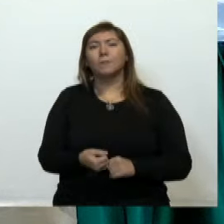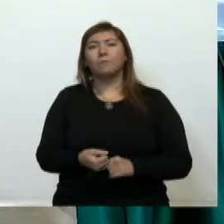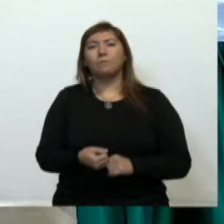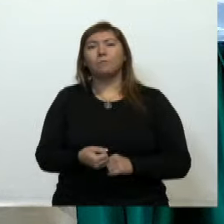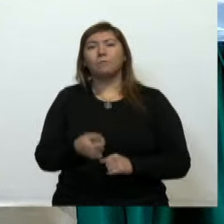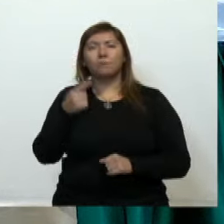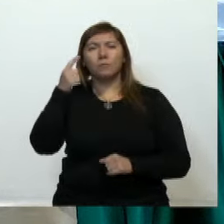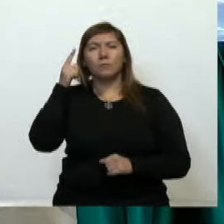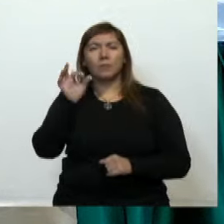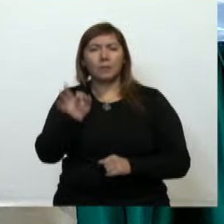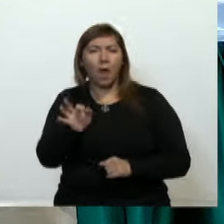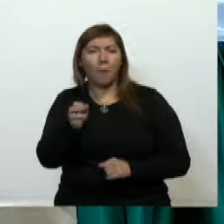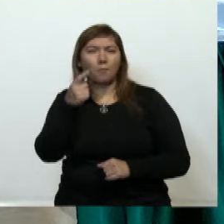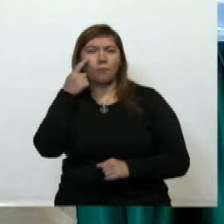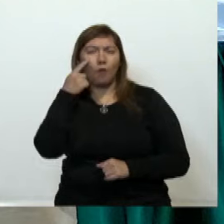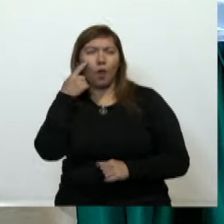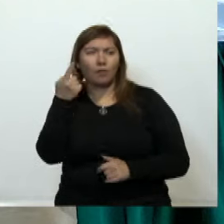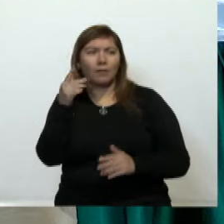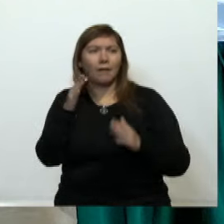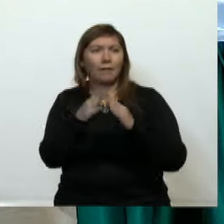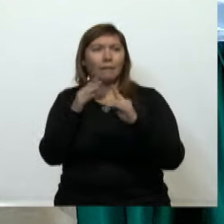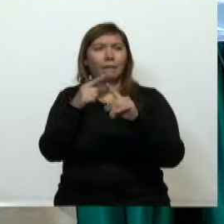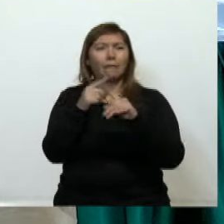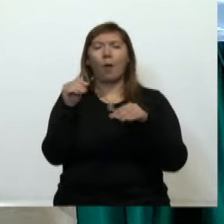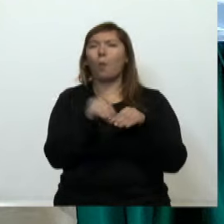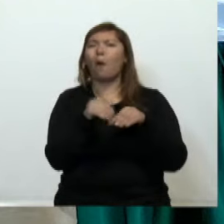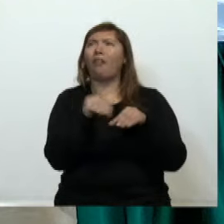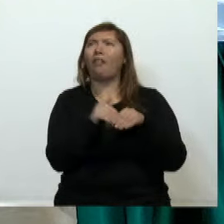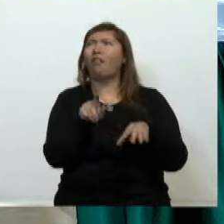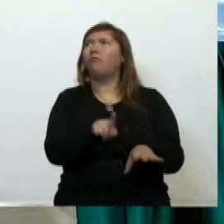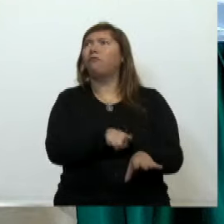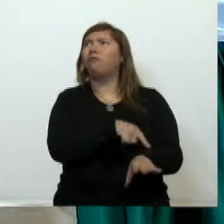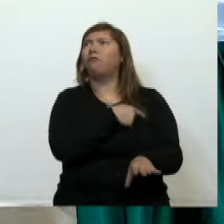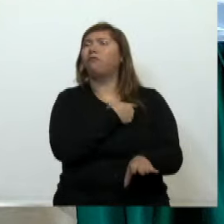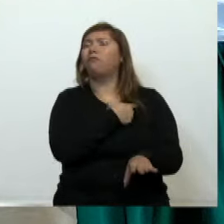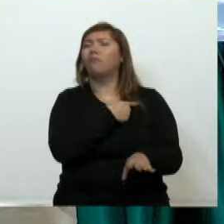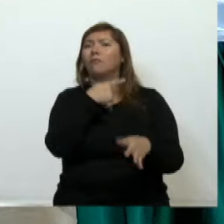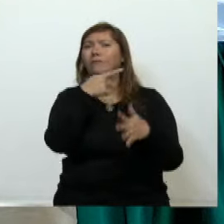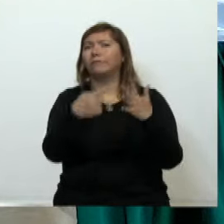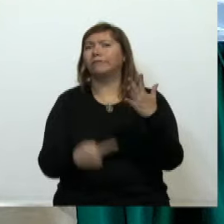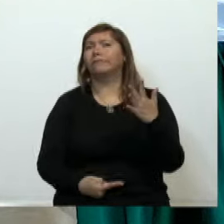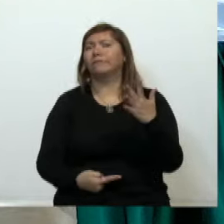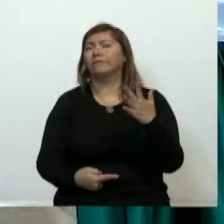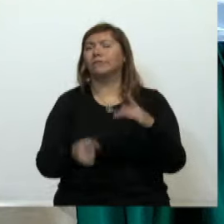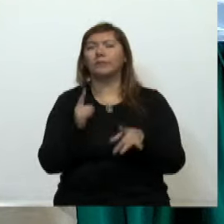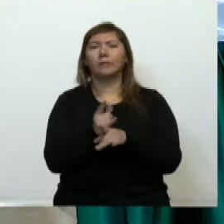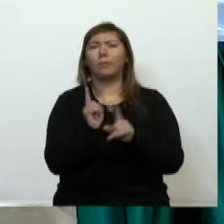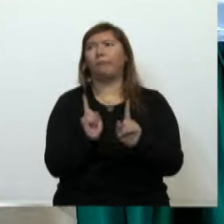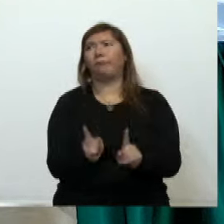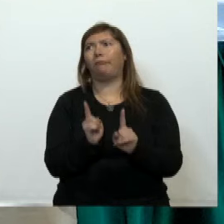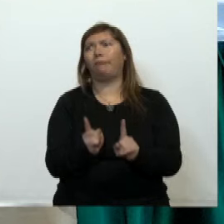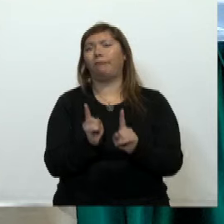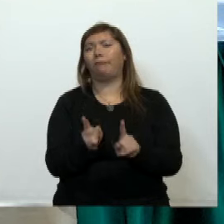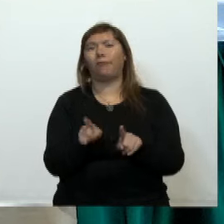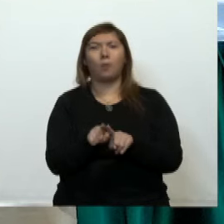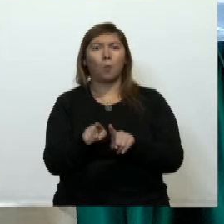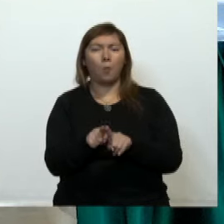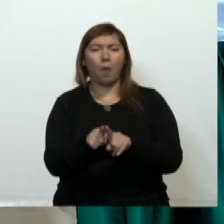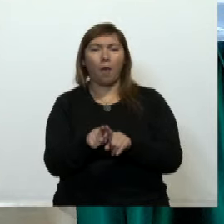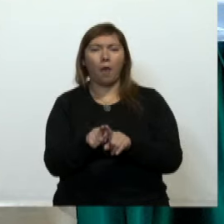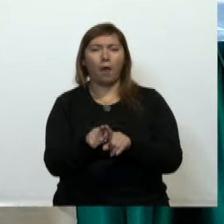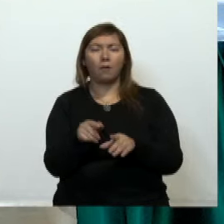que como iglesia a veces somos muy acumuladores de costumbres. Siempre se hizo así. Acumuladores de